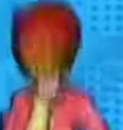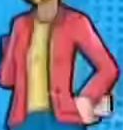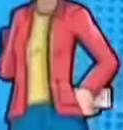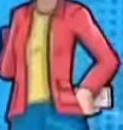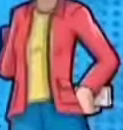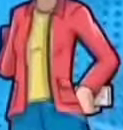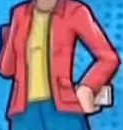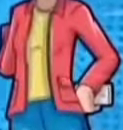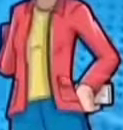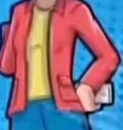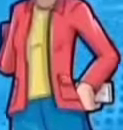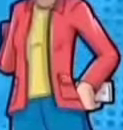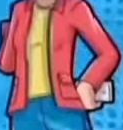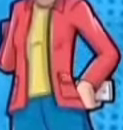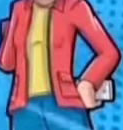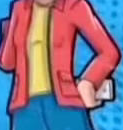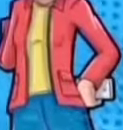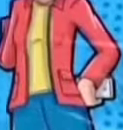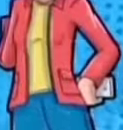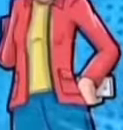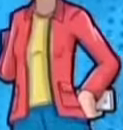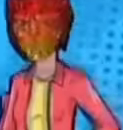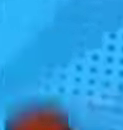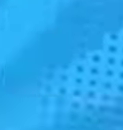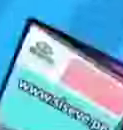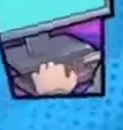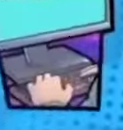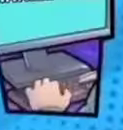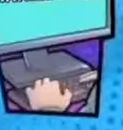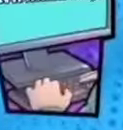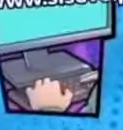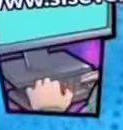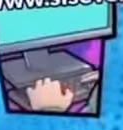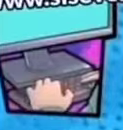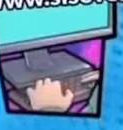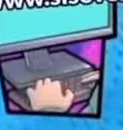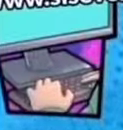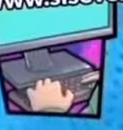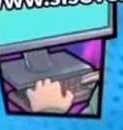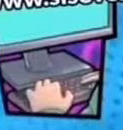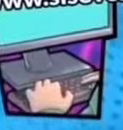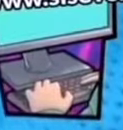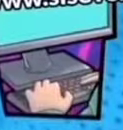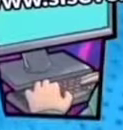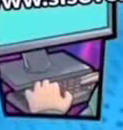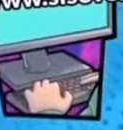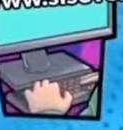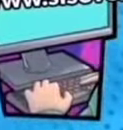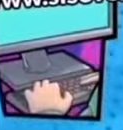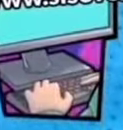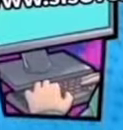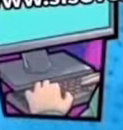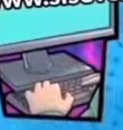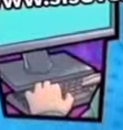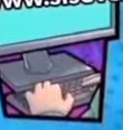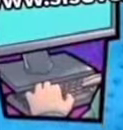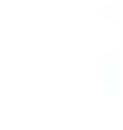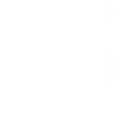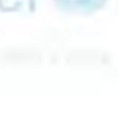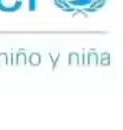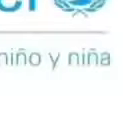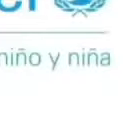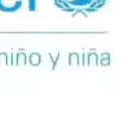Si eres víctima o testigo de violencia escolar, reporta de forma confidencial en nuestros canales de atención y sé parte de la brigada sí se